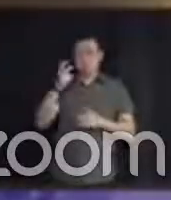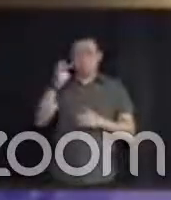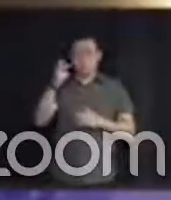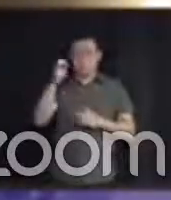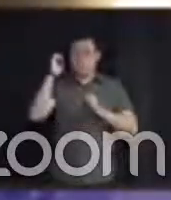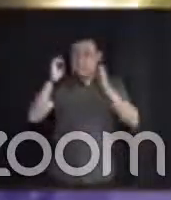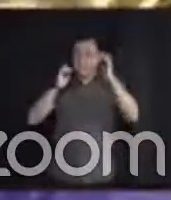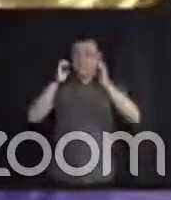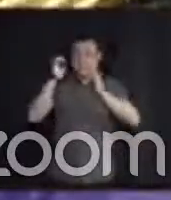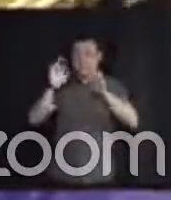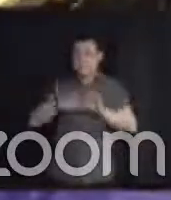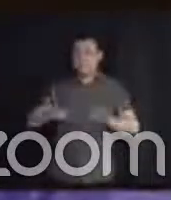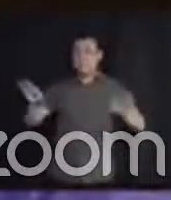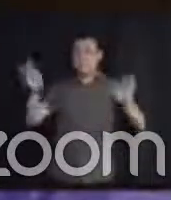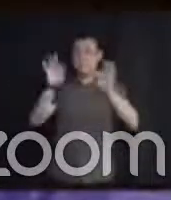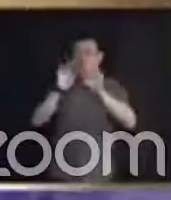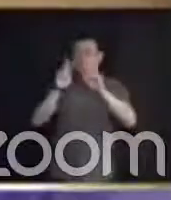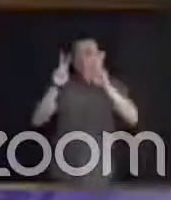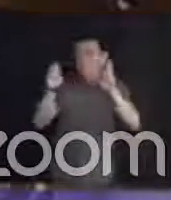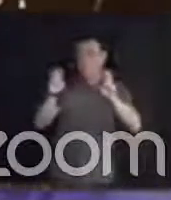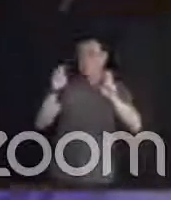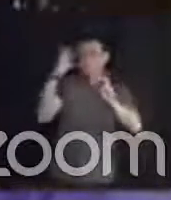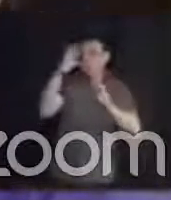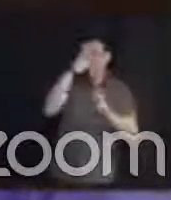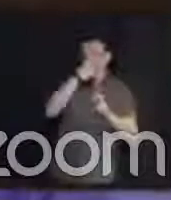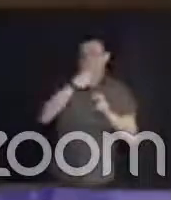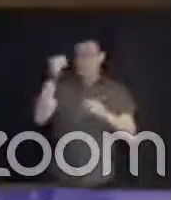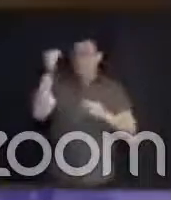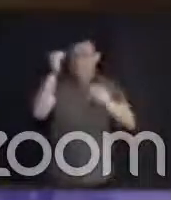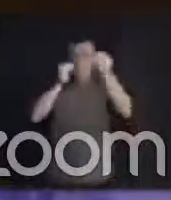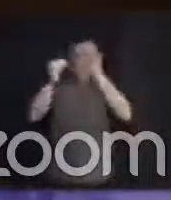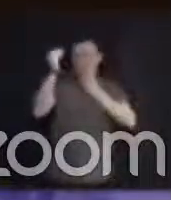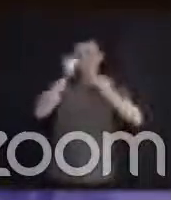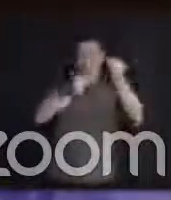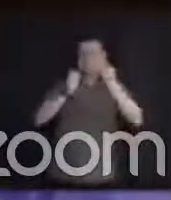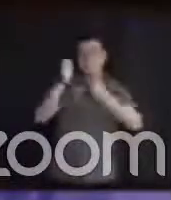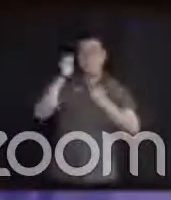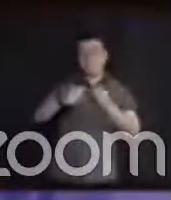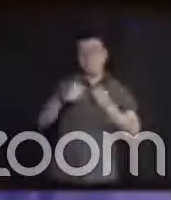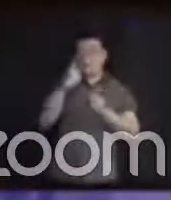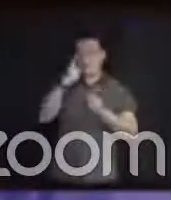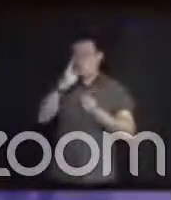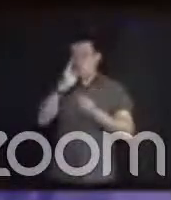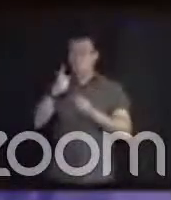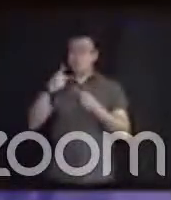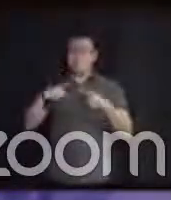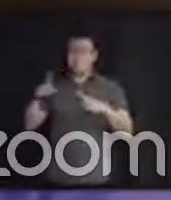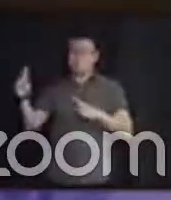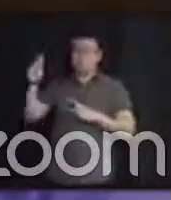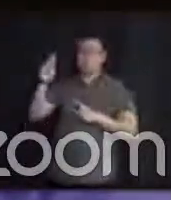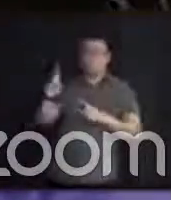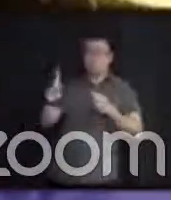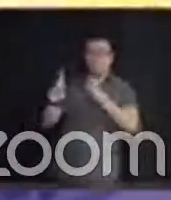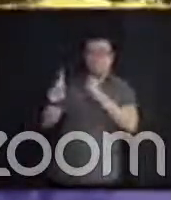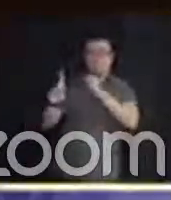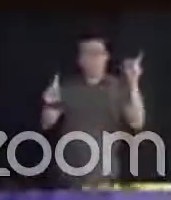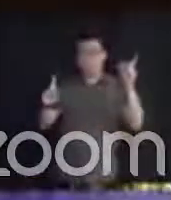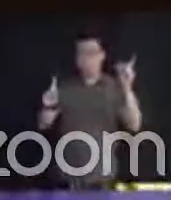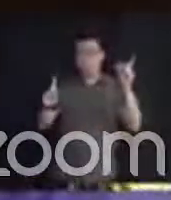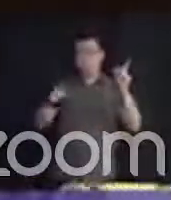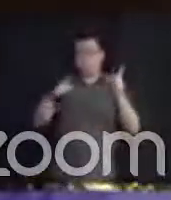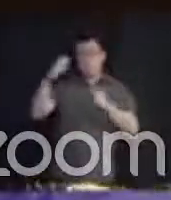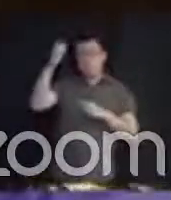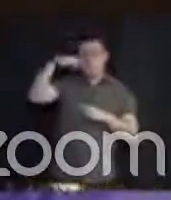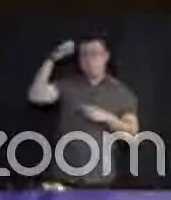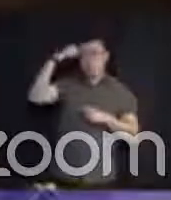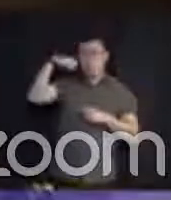El evento más importante de la línea de belleza, acompañado de un maquillista profesional, experto